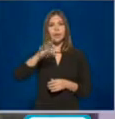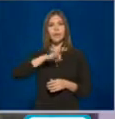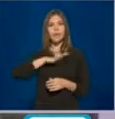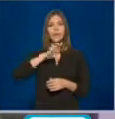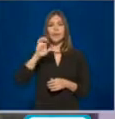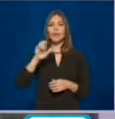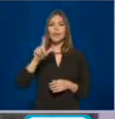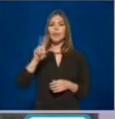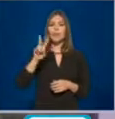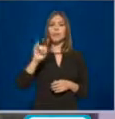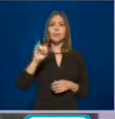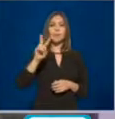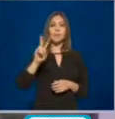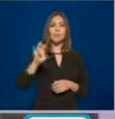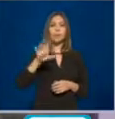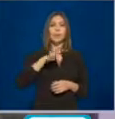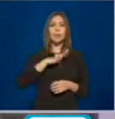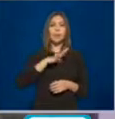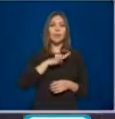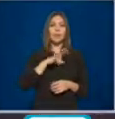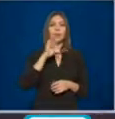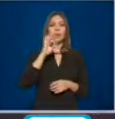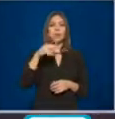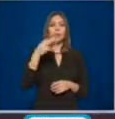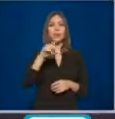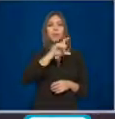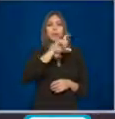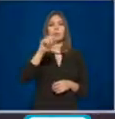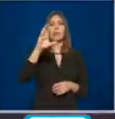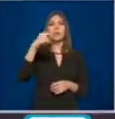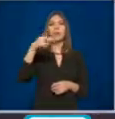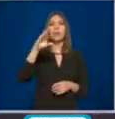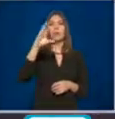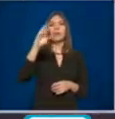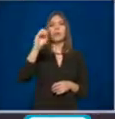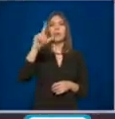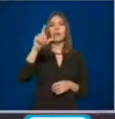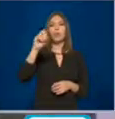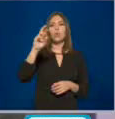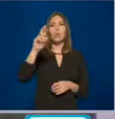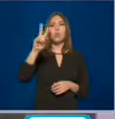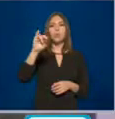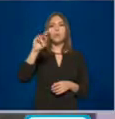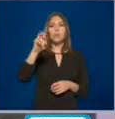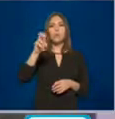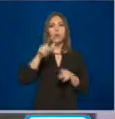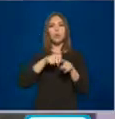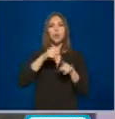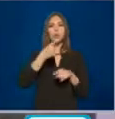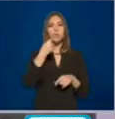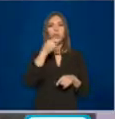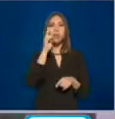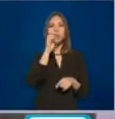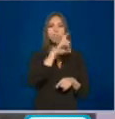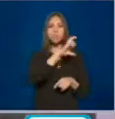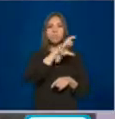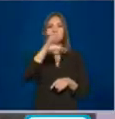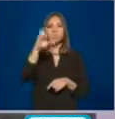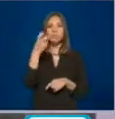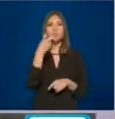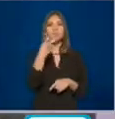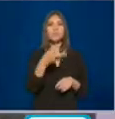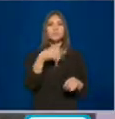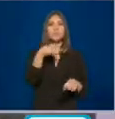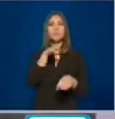el Viv tiene una línea que es roja, que se llama Color Viv. Y lo que es interesante es que justo tiene hasta